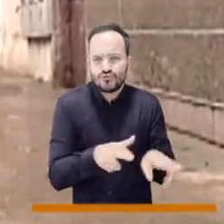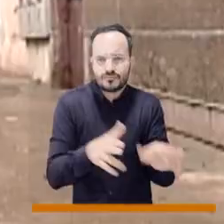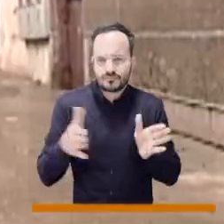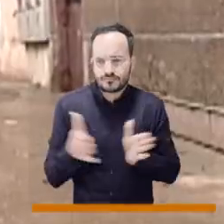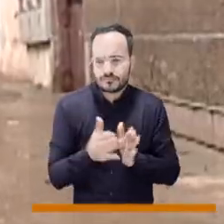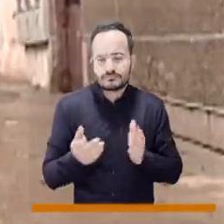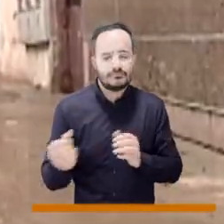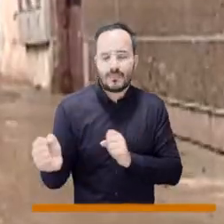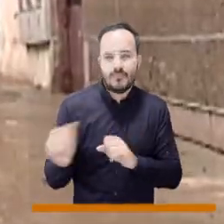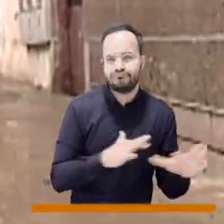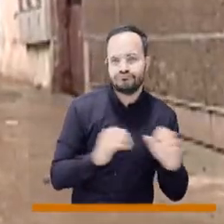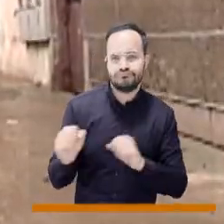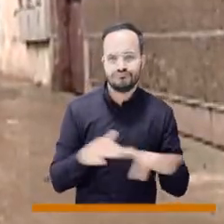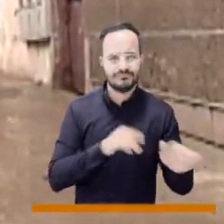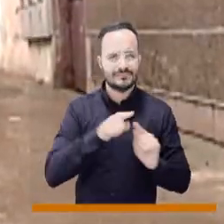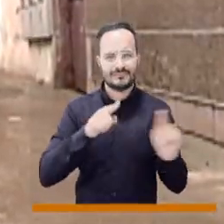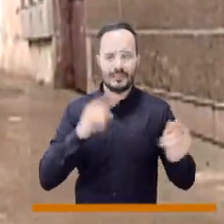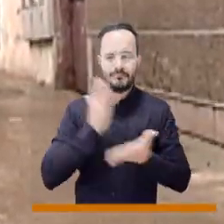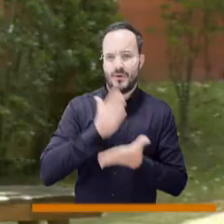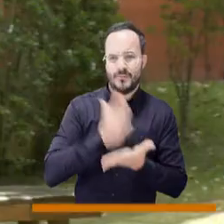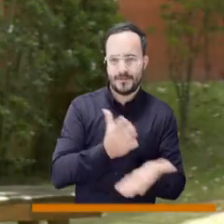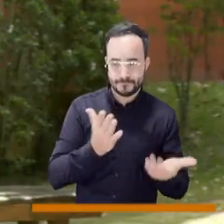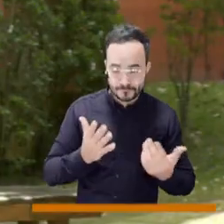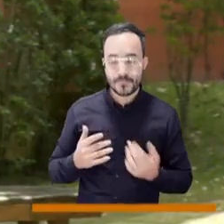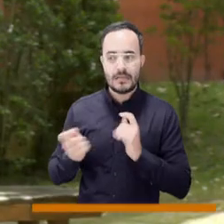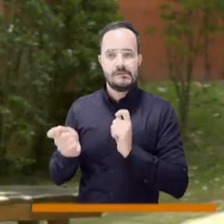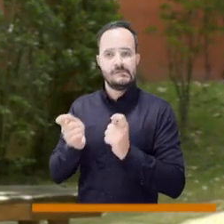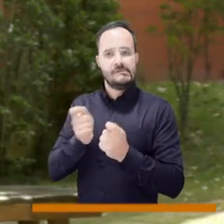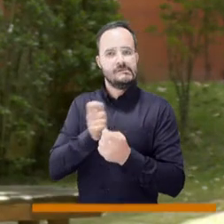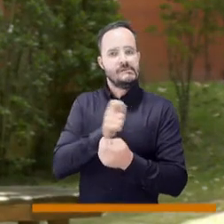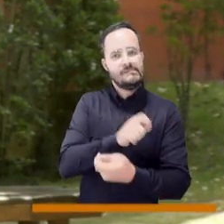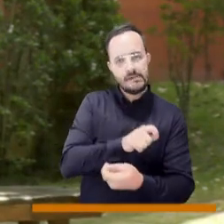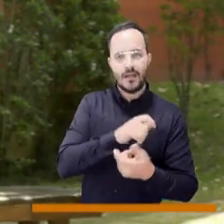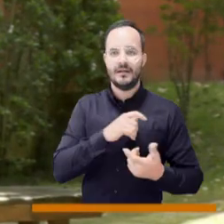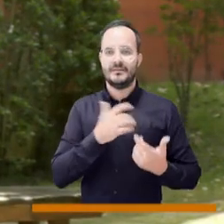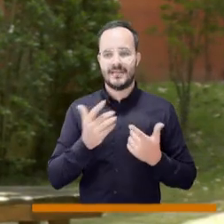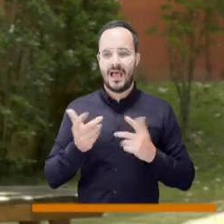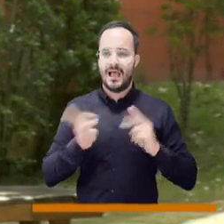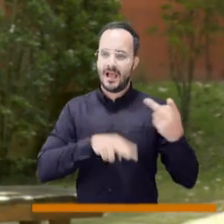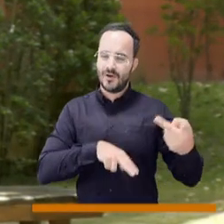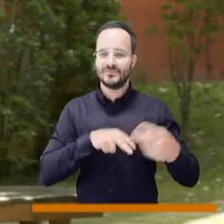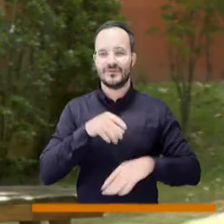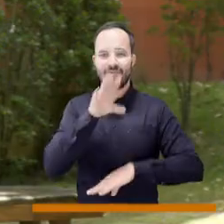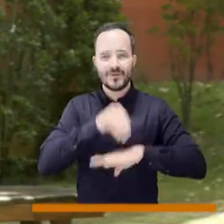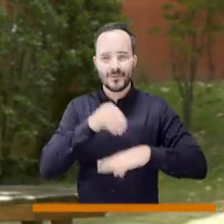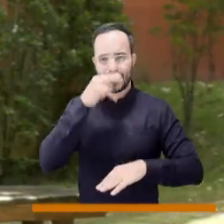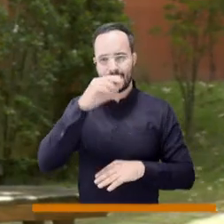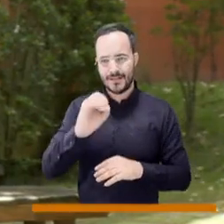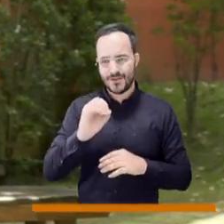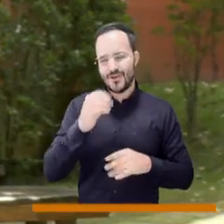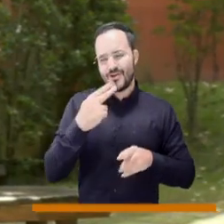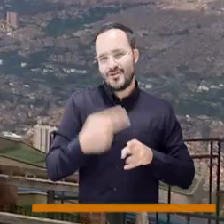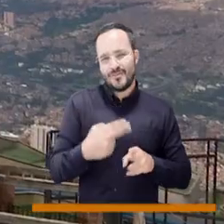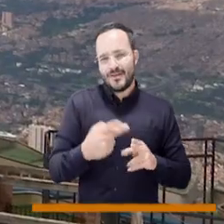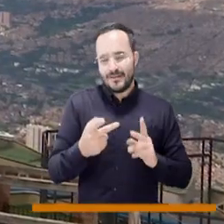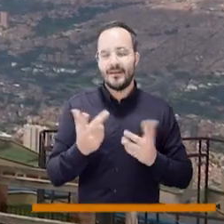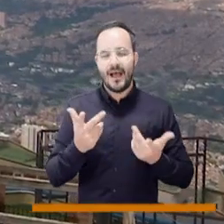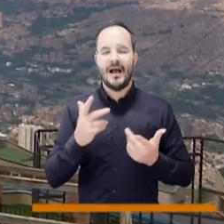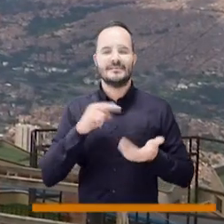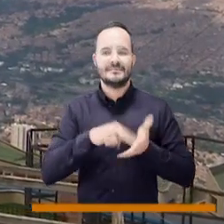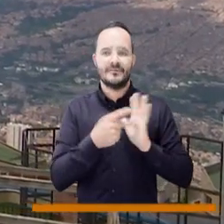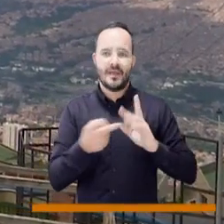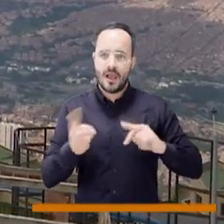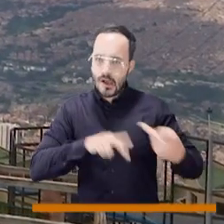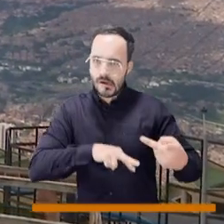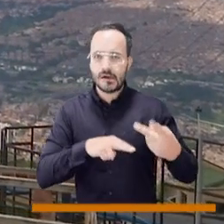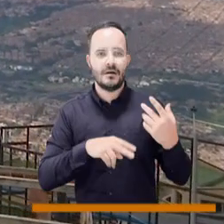fuentes hídricas. Y ahora estamos empezando un fenómeno del Niño que implica lo contrario, implica altas temperaturas, implica